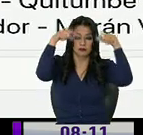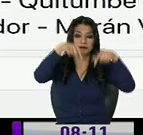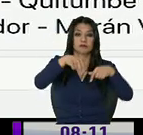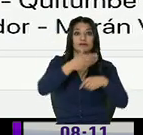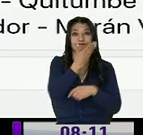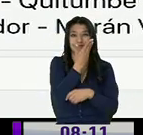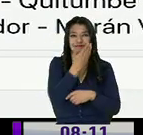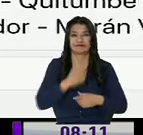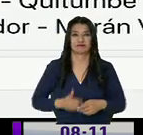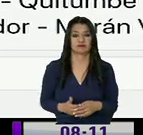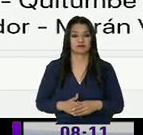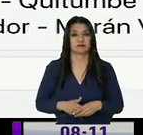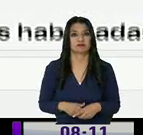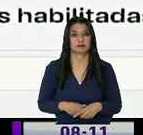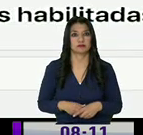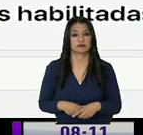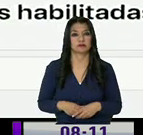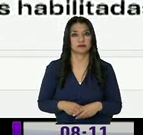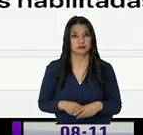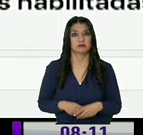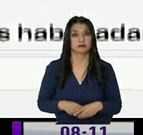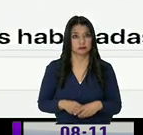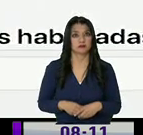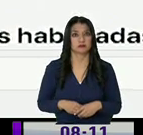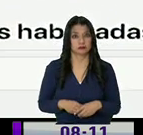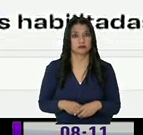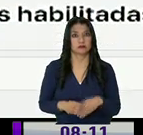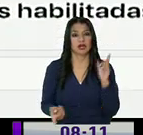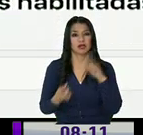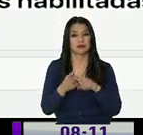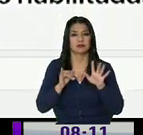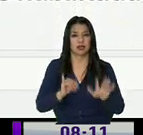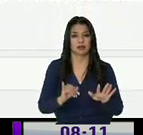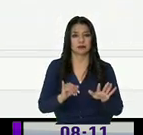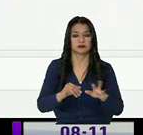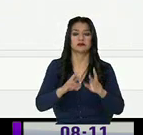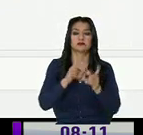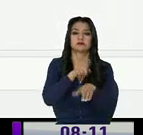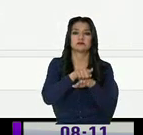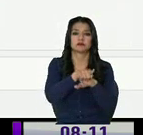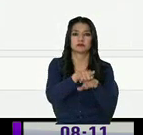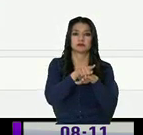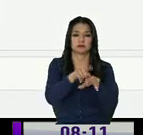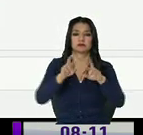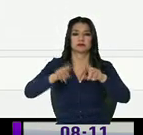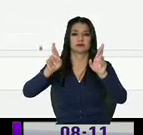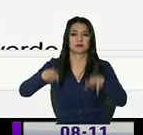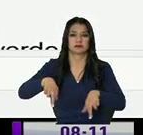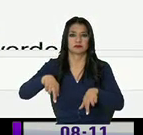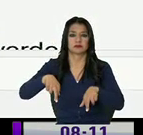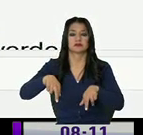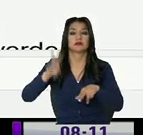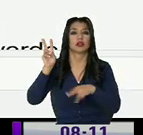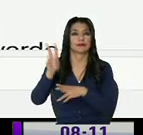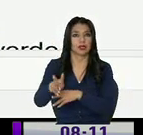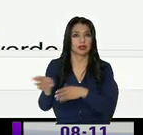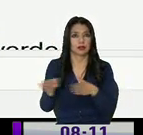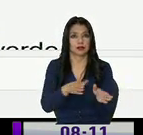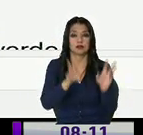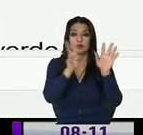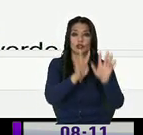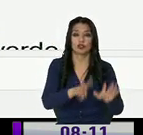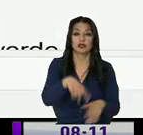Carcelén, C1, C1, 66, o sea, Ejido, Recoleta, Recreo, Recreo, Quitumbe, circuitos suspendidos, La Colón y